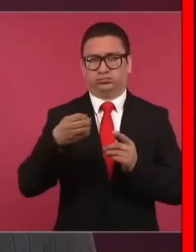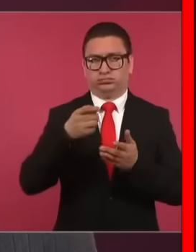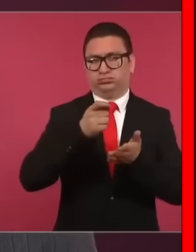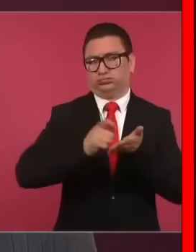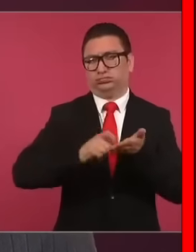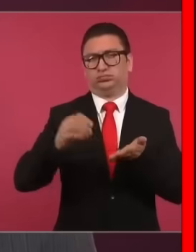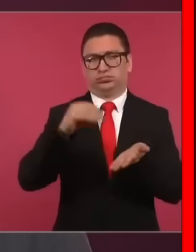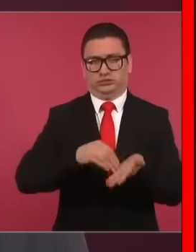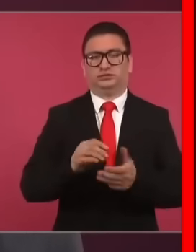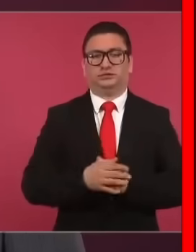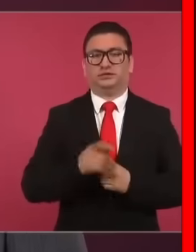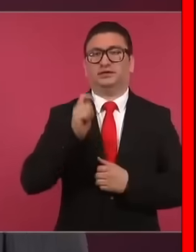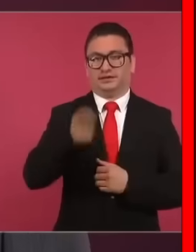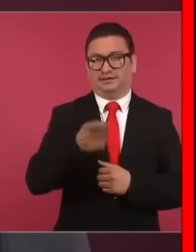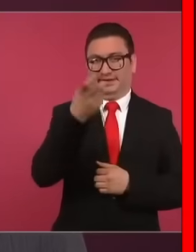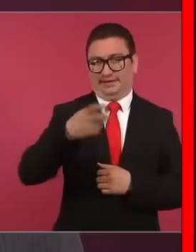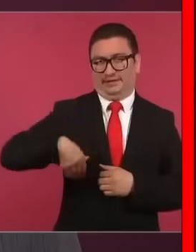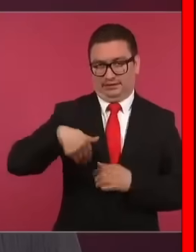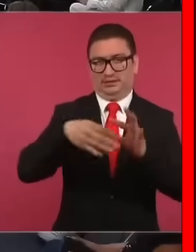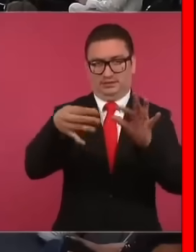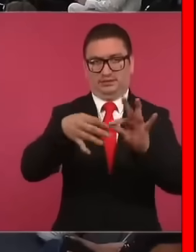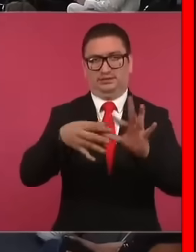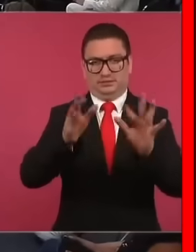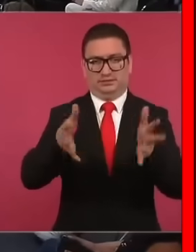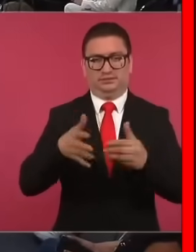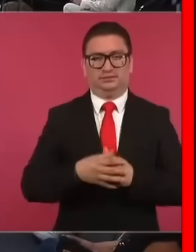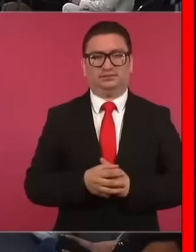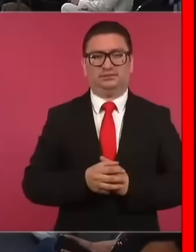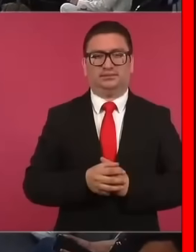o dos. ¿Qué es lo que les estoy diciendo?